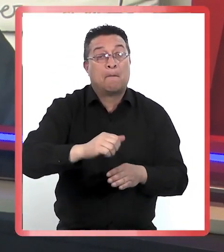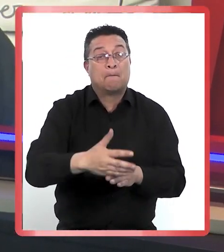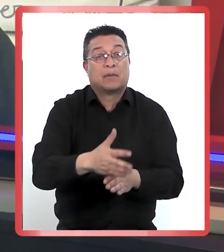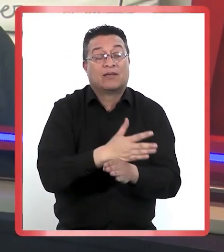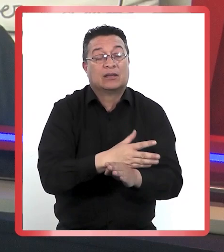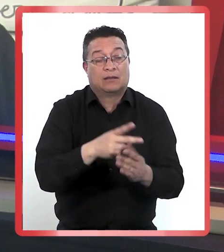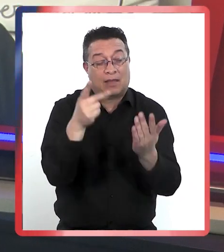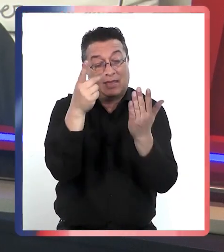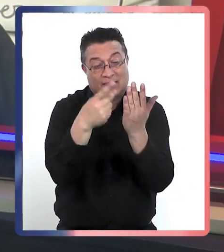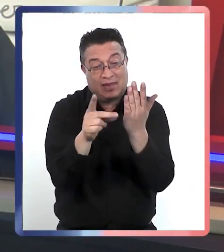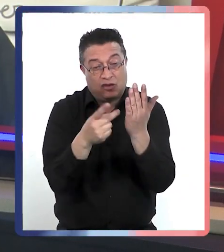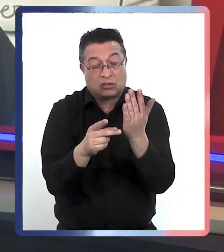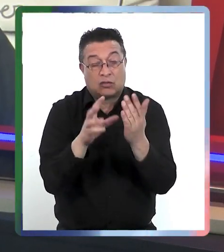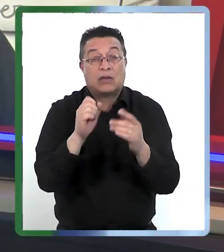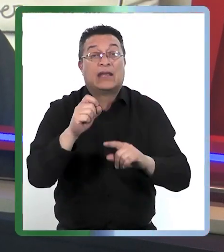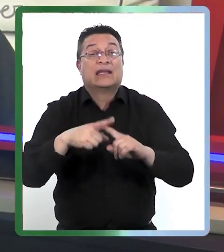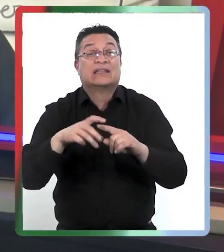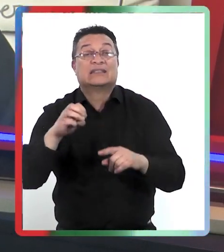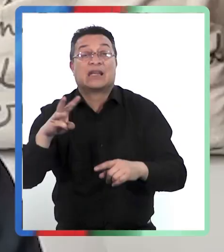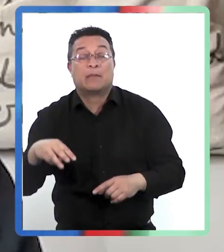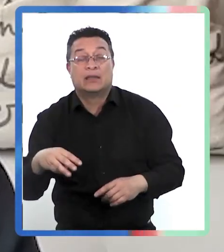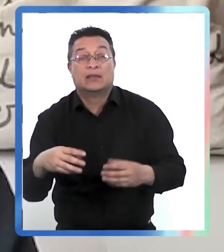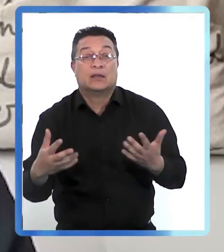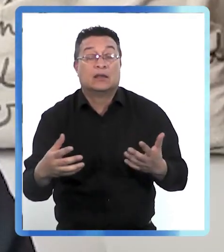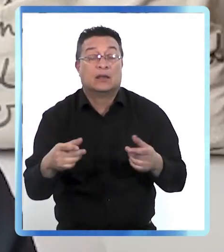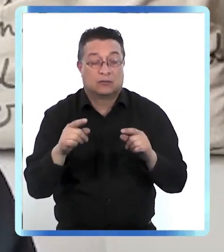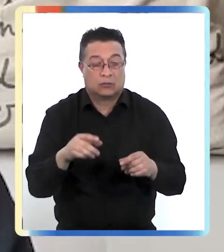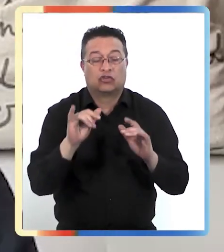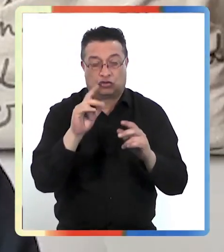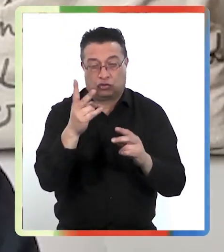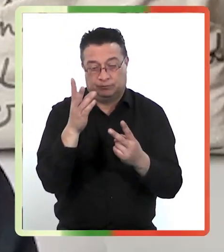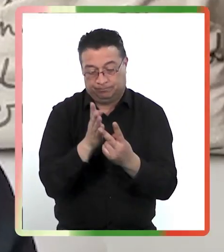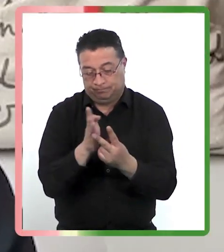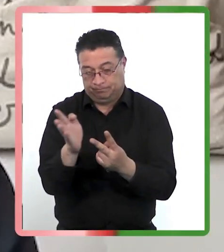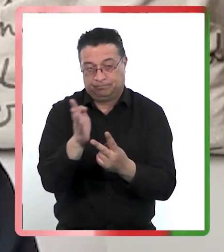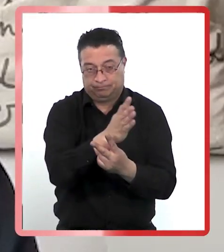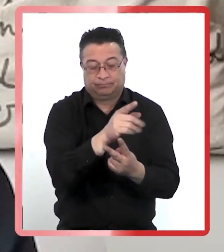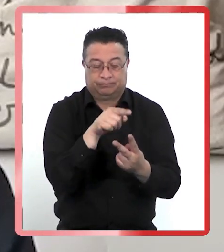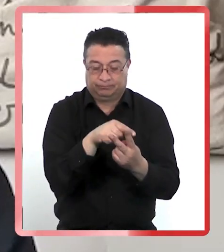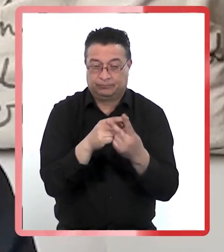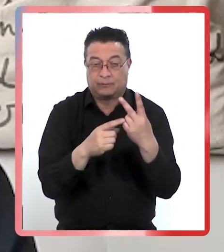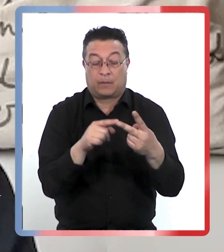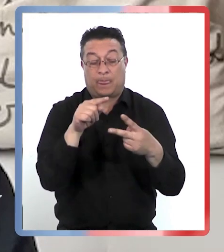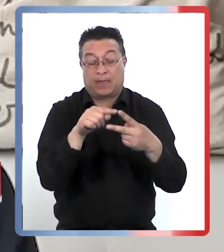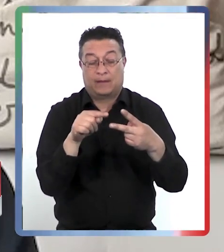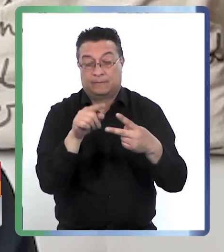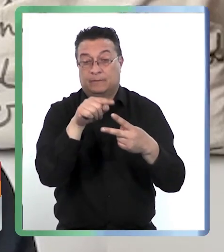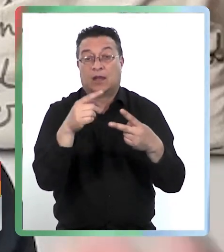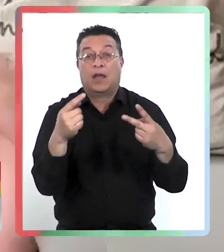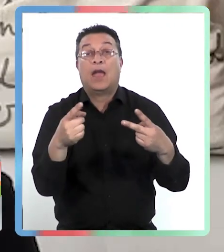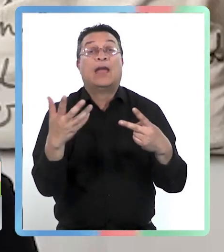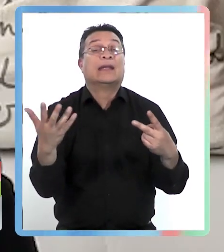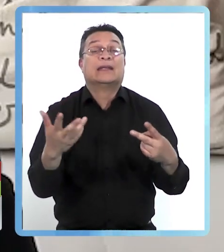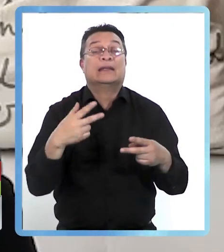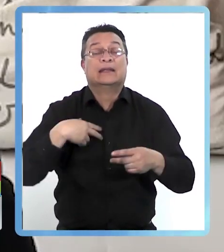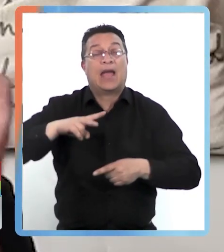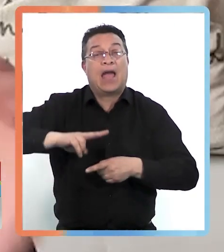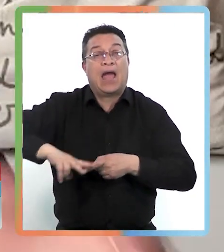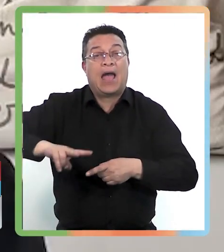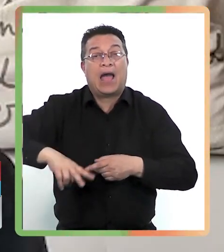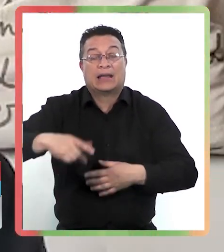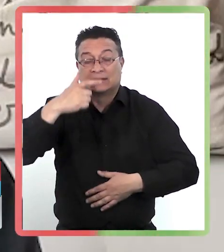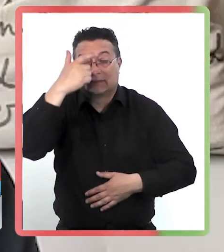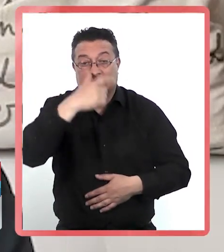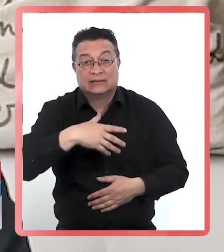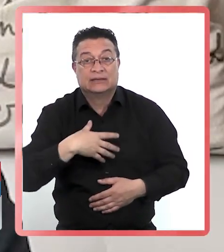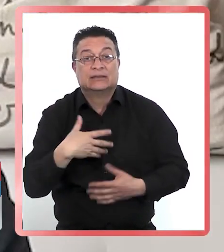o para diagnosticarse o tener algún examen? Esa es una buena pregunta que tiene dos patitas, ¿cierto? La patita que tiene que ver con respecto a qué